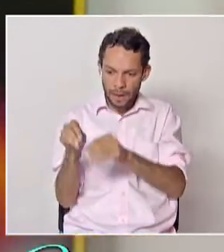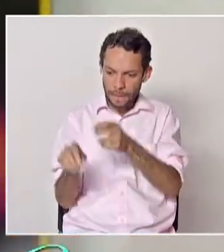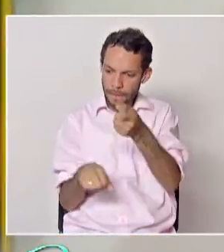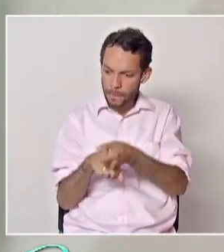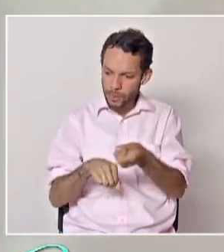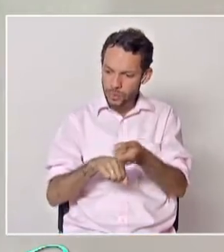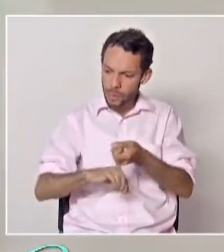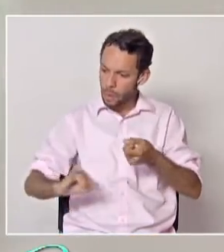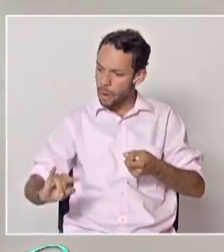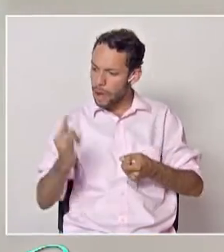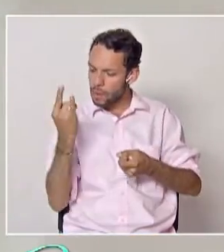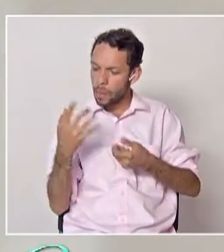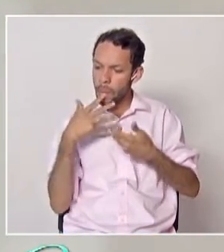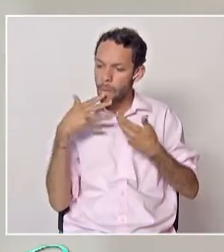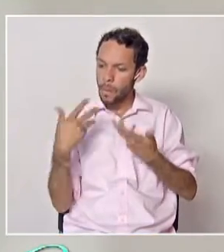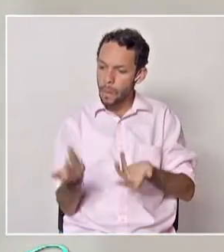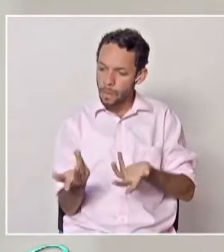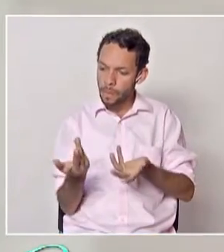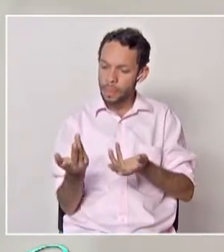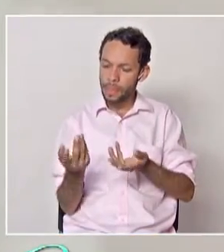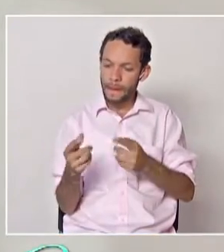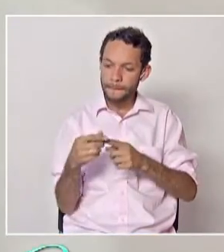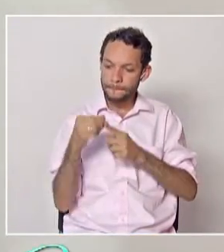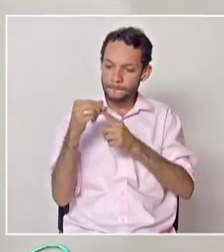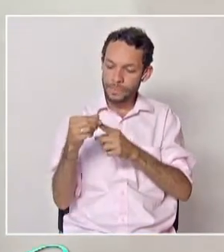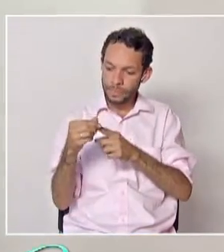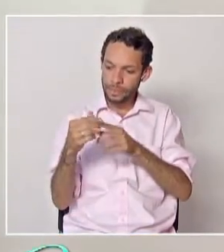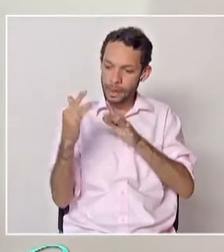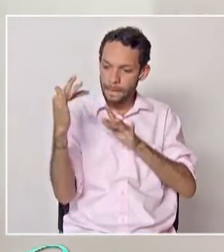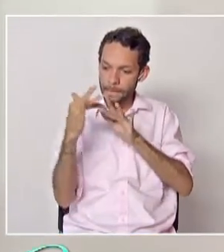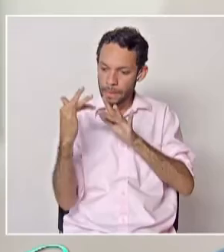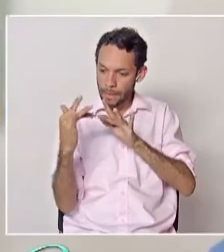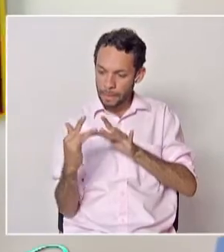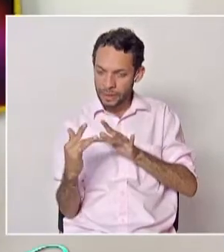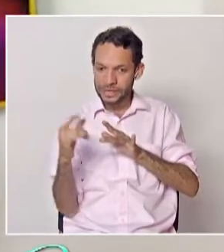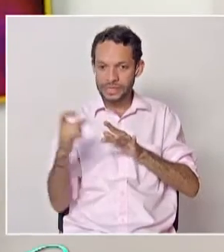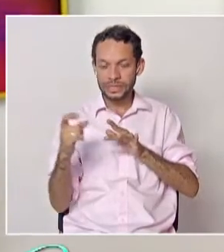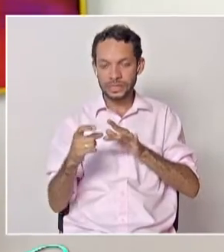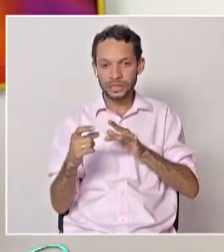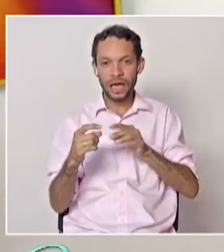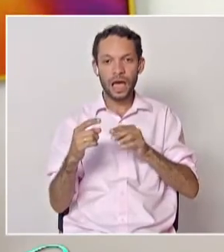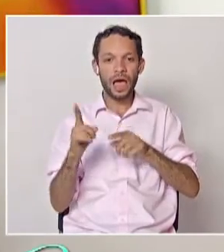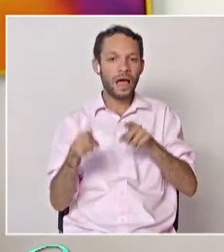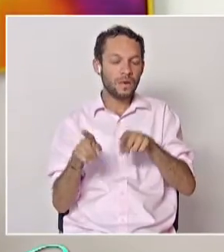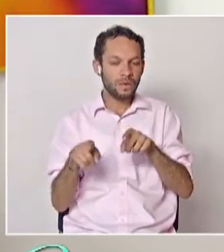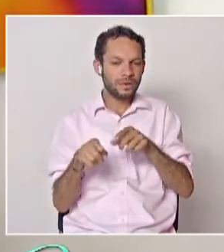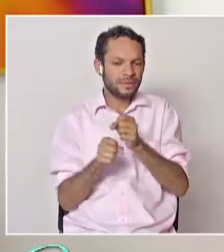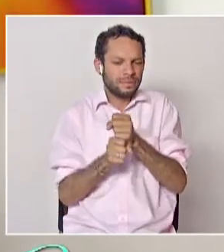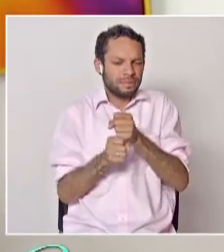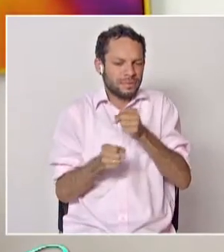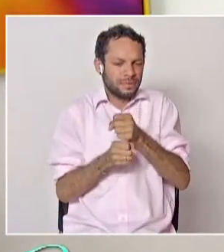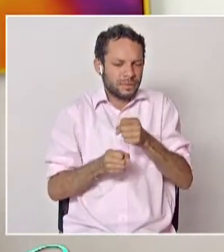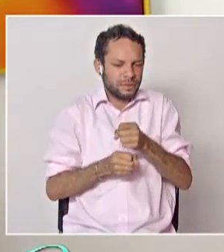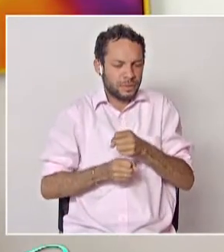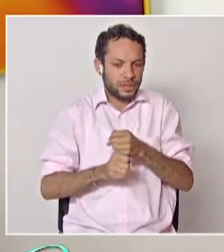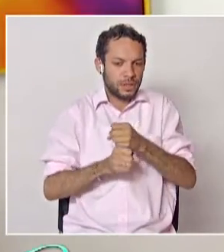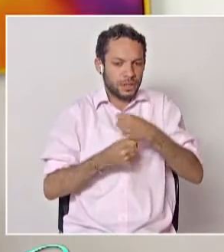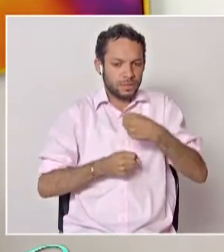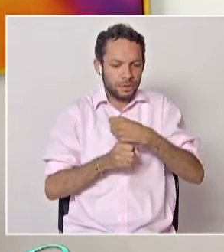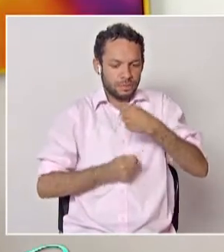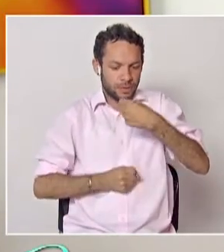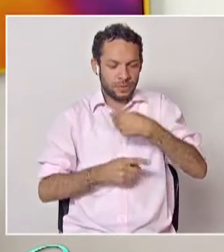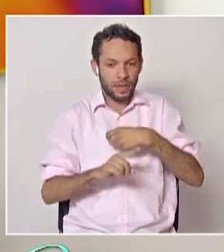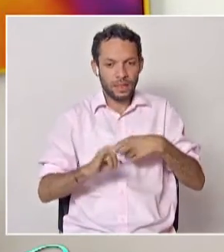Bueno, primero lo que vamos a hacer es empezar a ajustar o a descomprimir columnas desde la zona lumbal, posteriormente torácica y finalmente cervical,